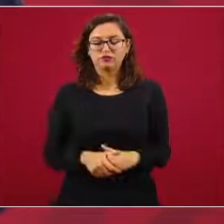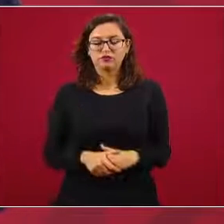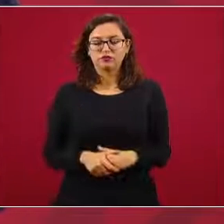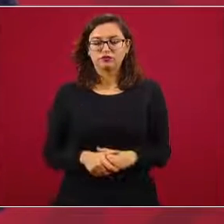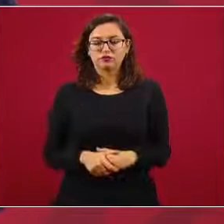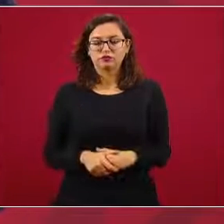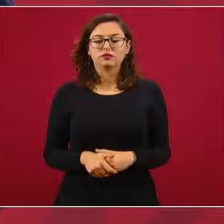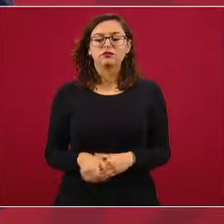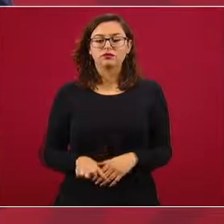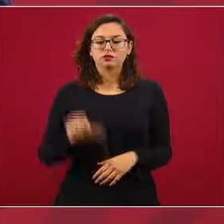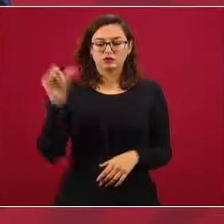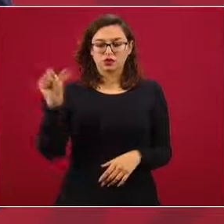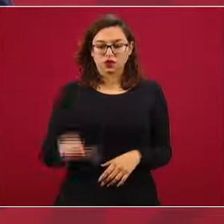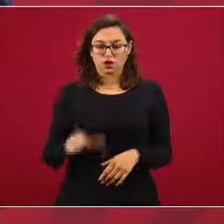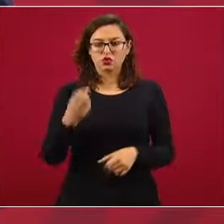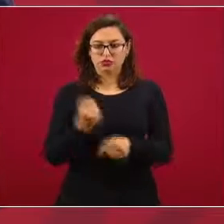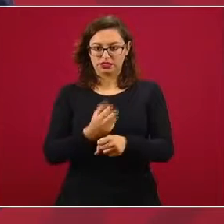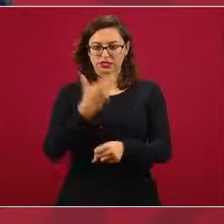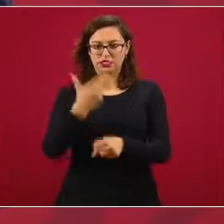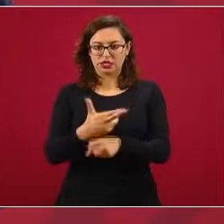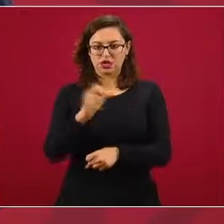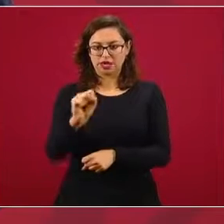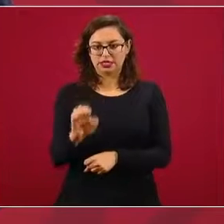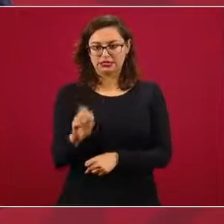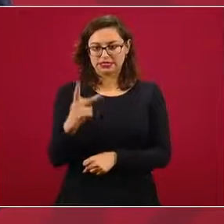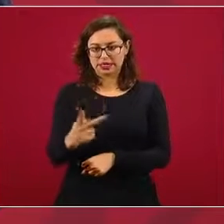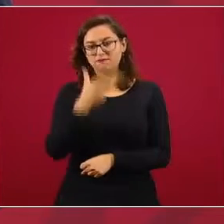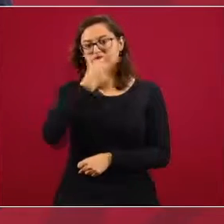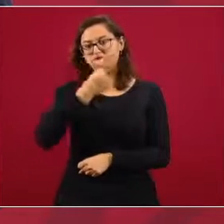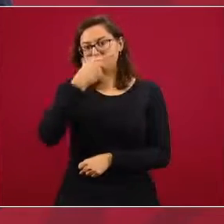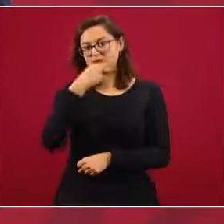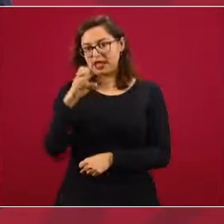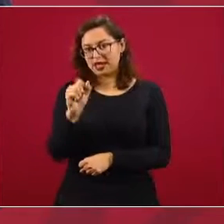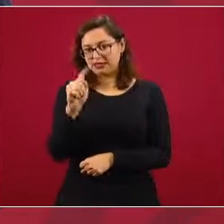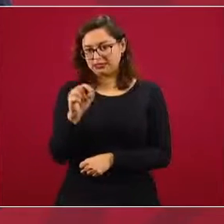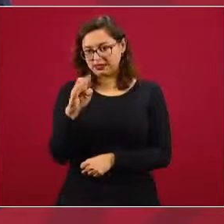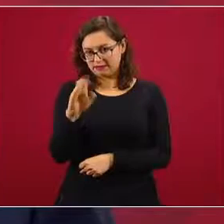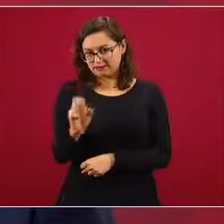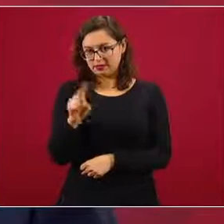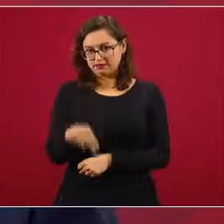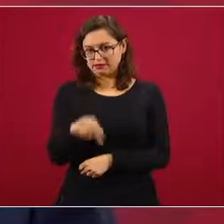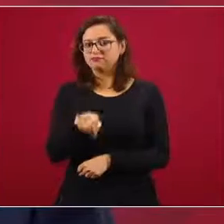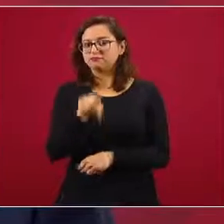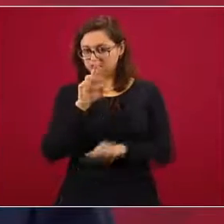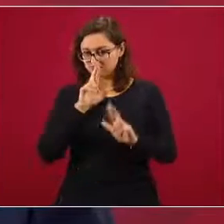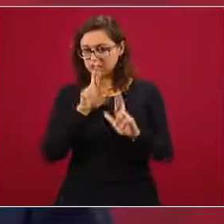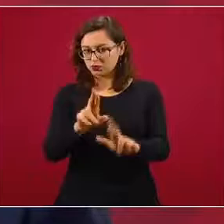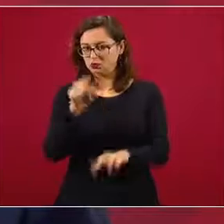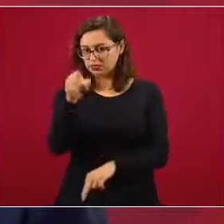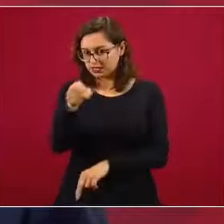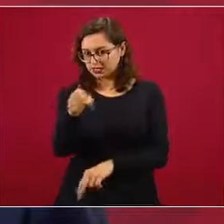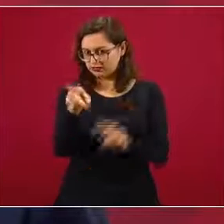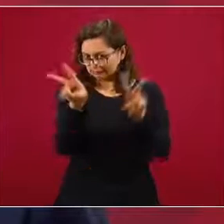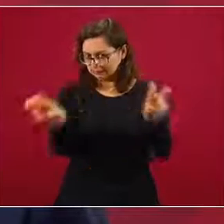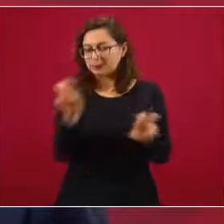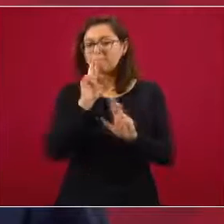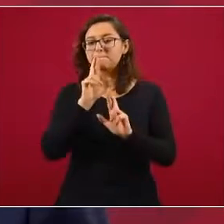que venga el secretario de Educación, Esteban Moctezuma, tiene que dar respuesta a esta